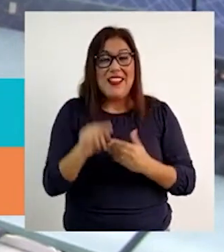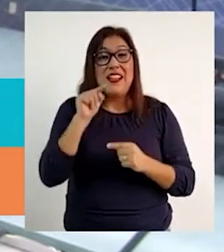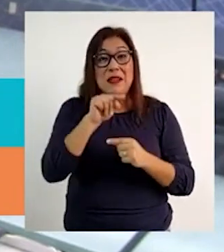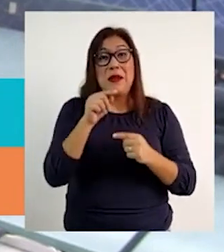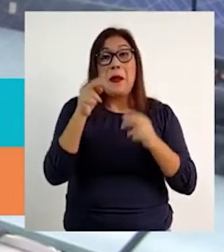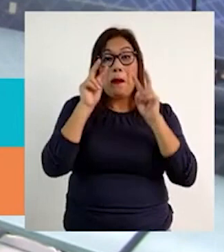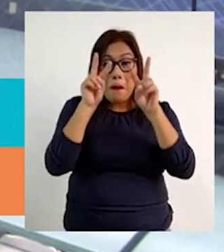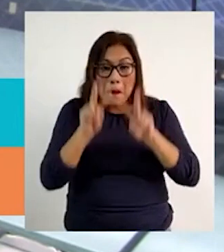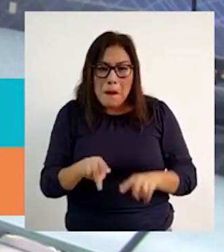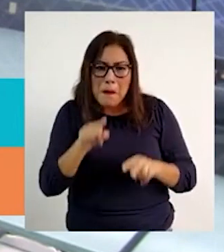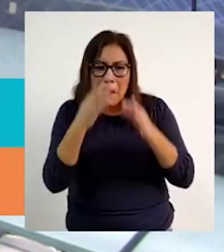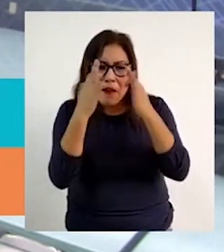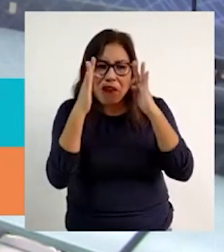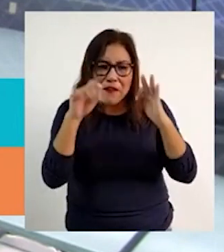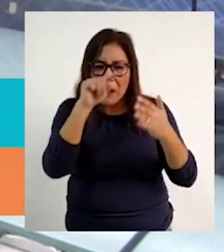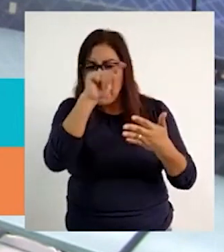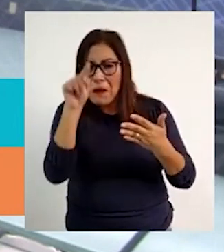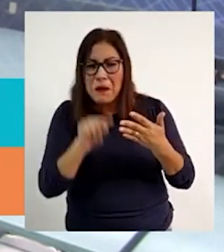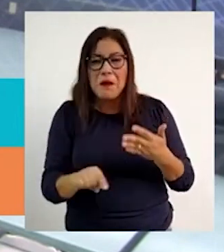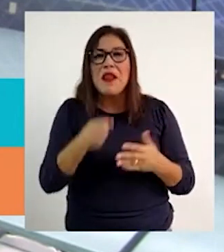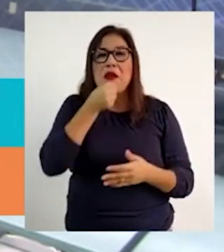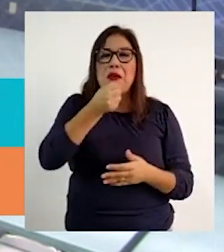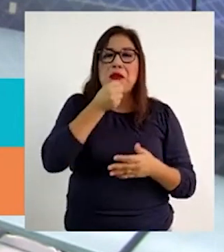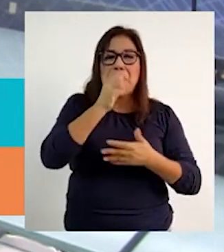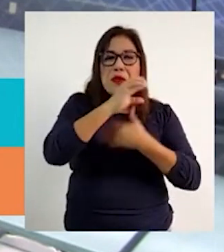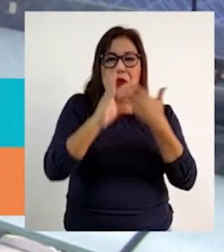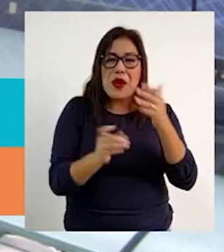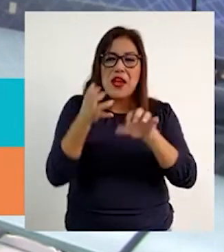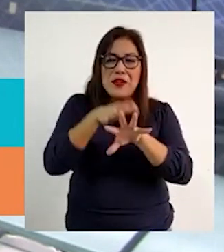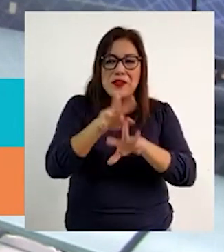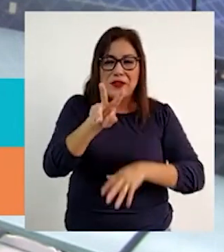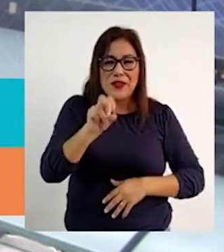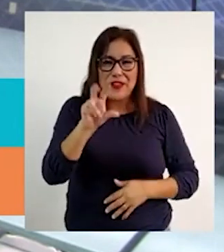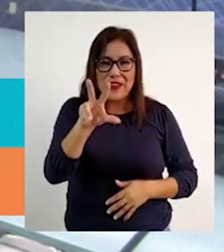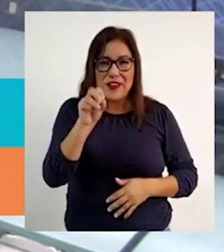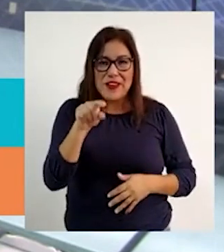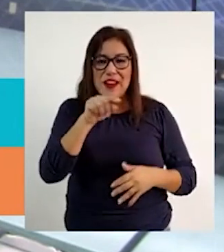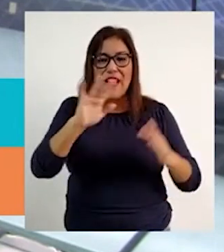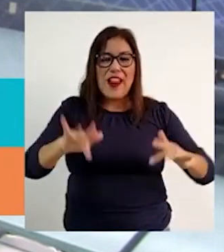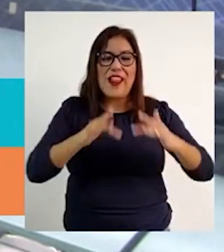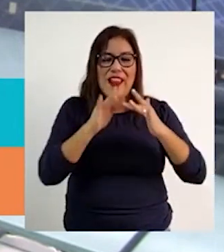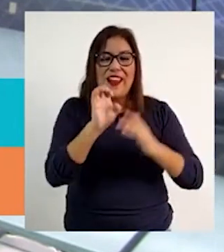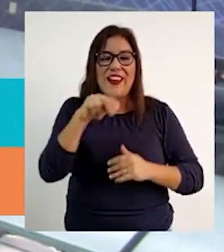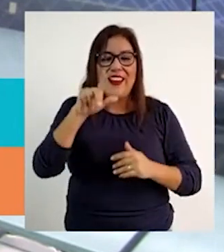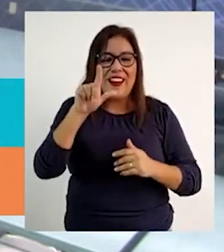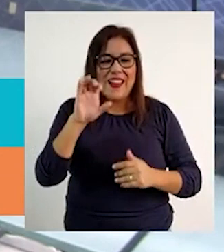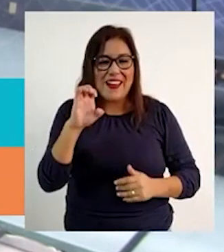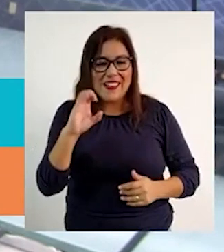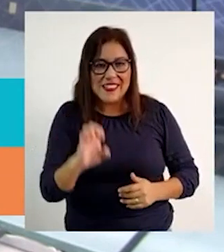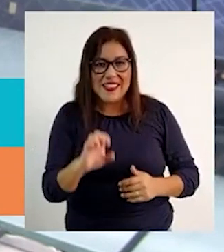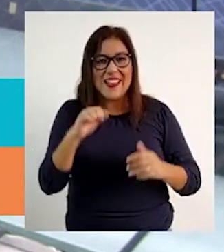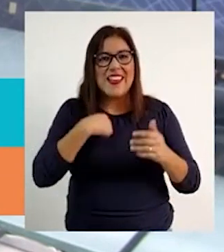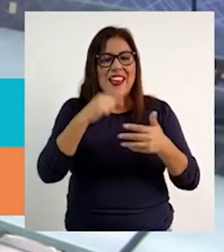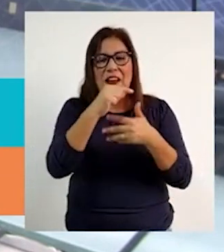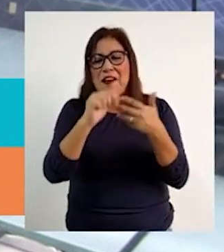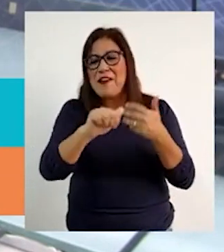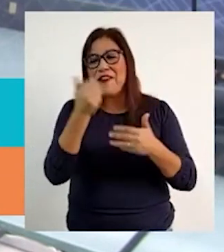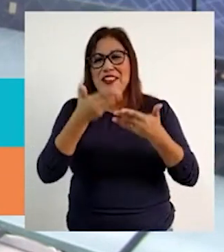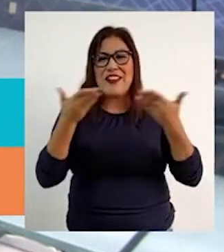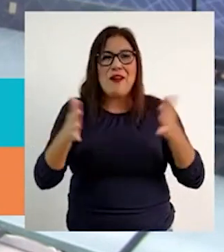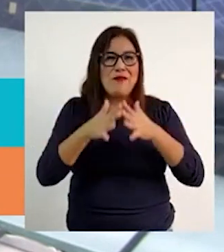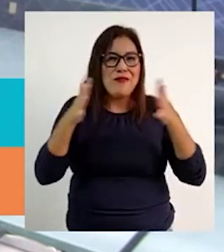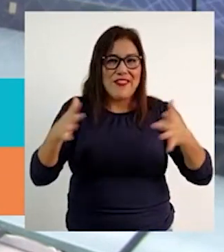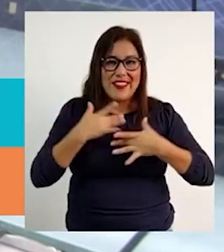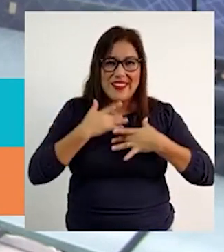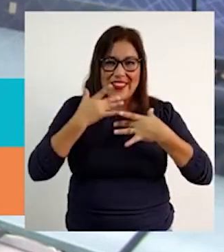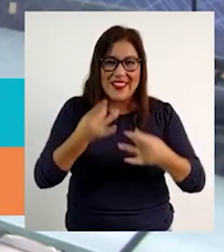reportaje Conadis, van a encontrar Inclusión 2030, enlaces y muchas otras cosas muy interesantes.